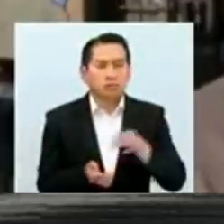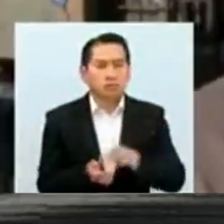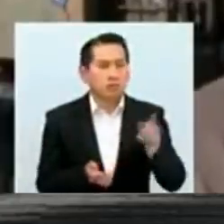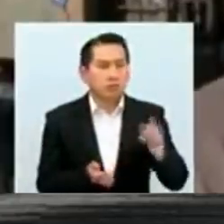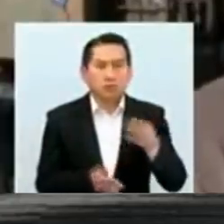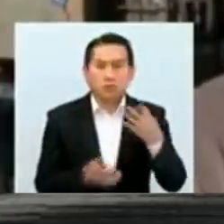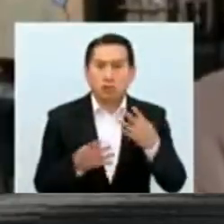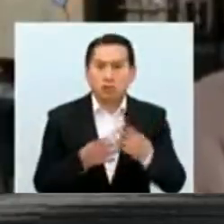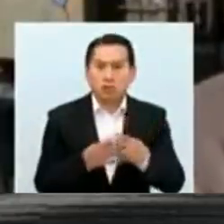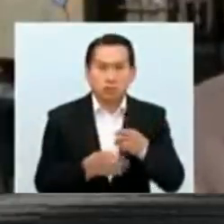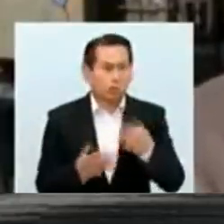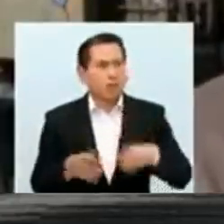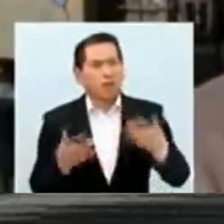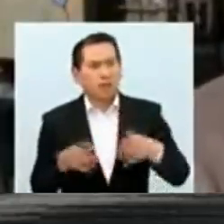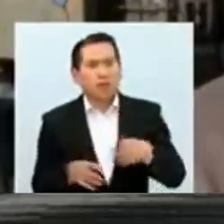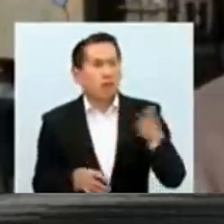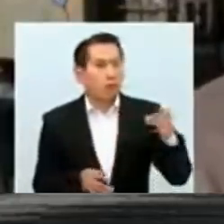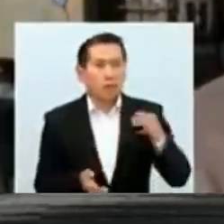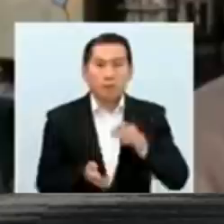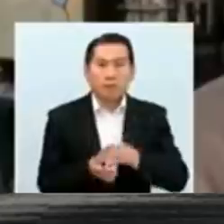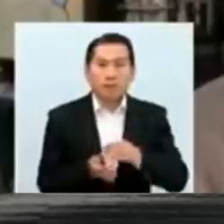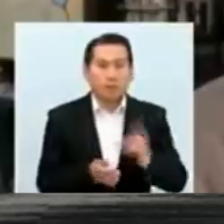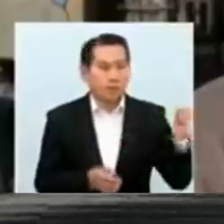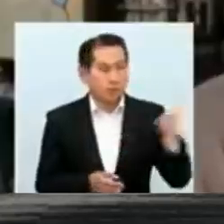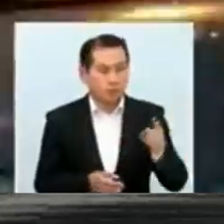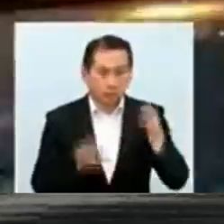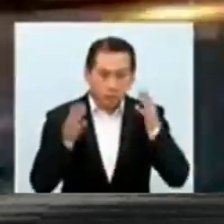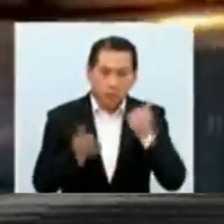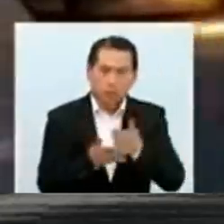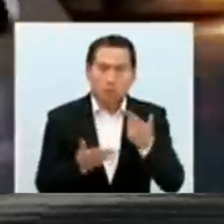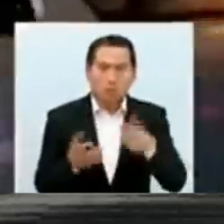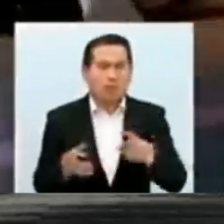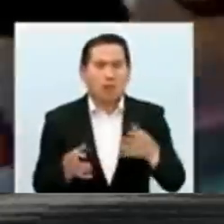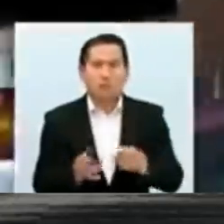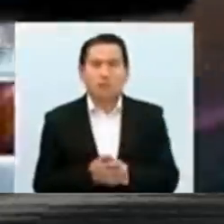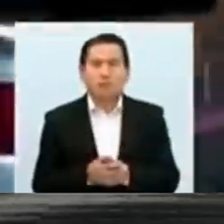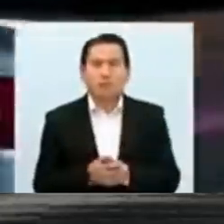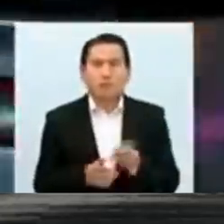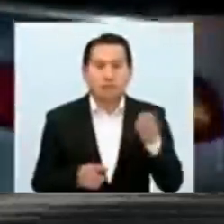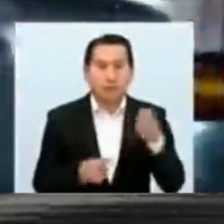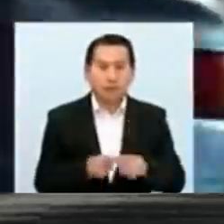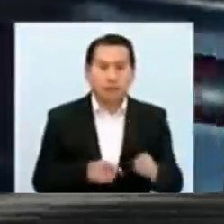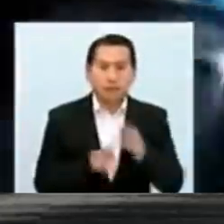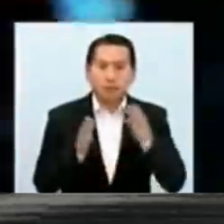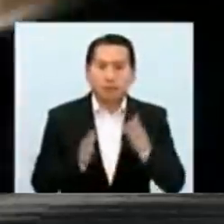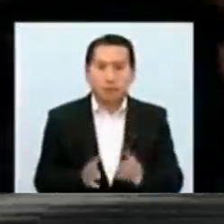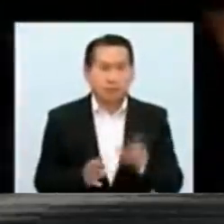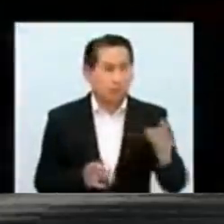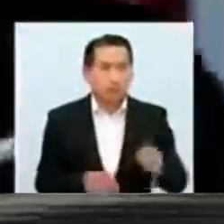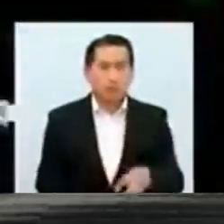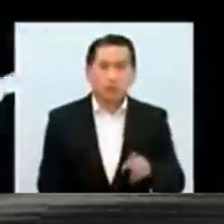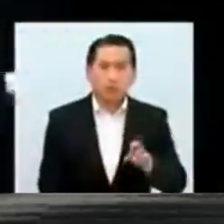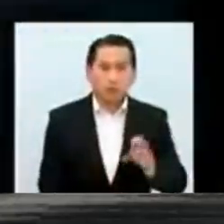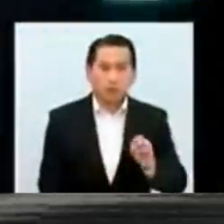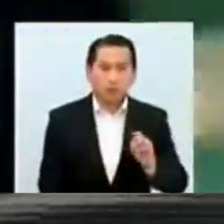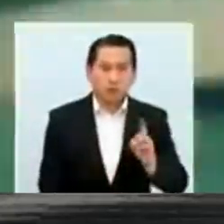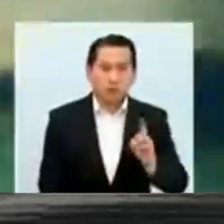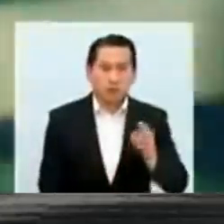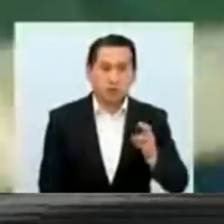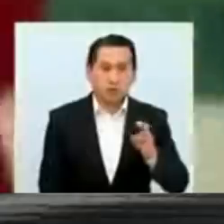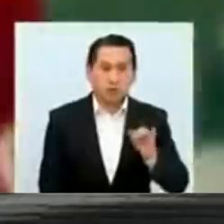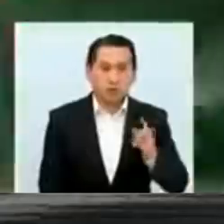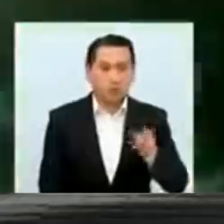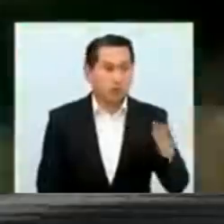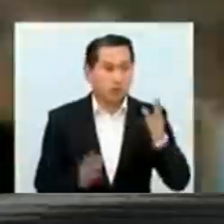por parte del médico del centro penitenciario o del médico internista. Por su parte, el exministro Rodrigo Guzmán solicitó